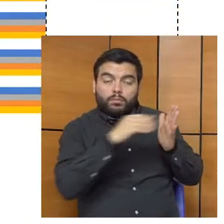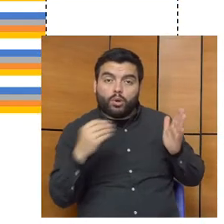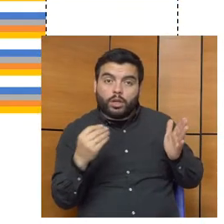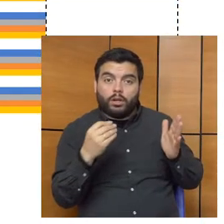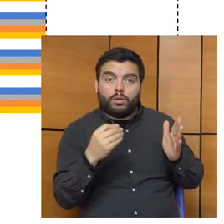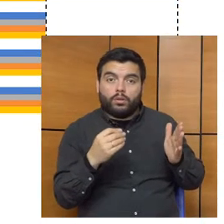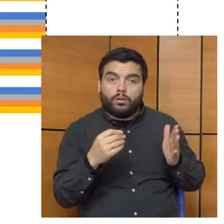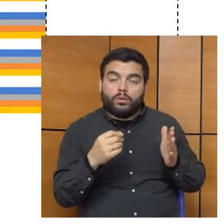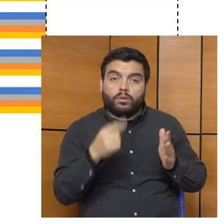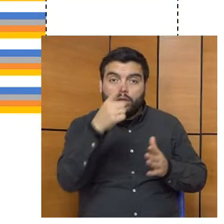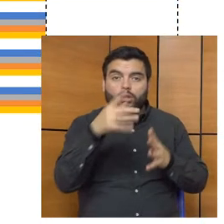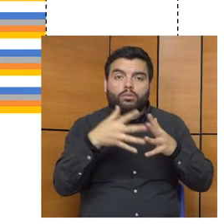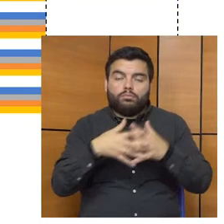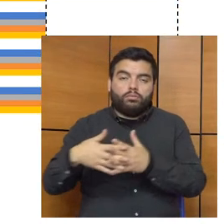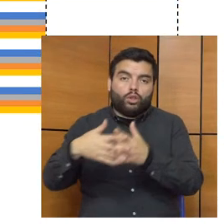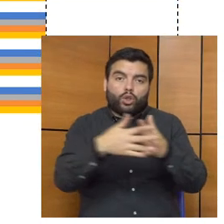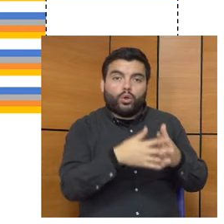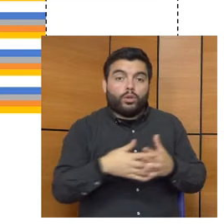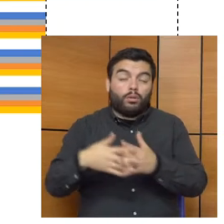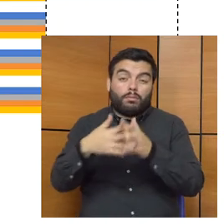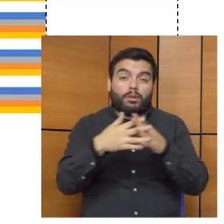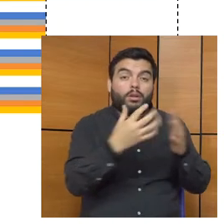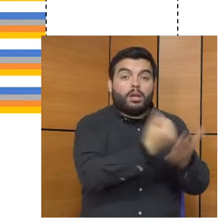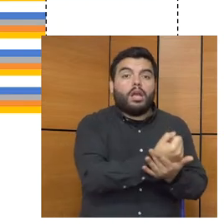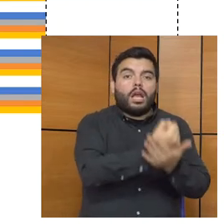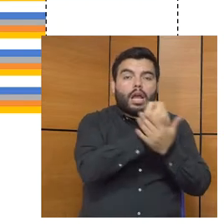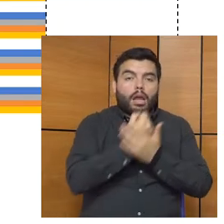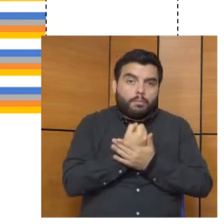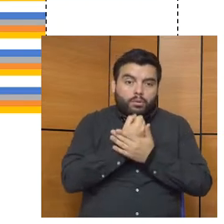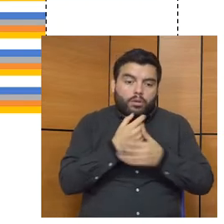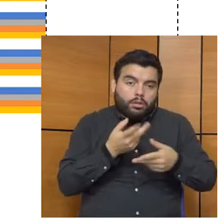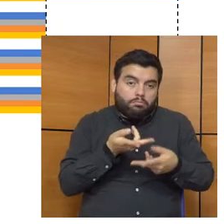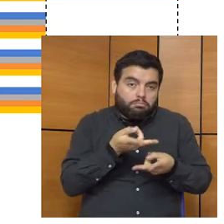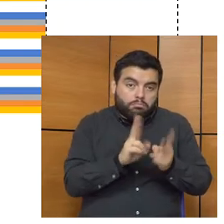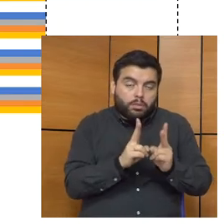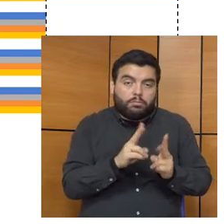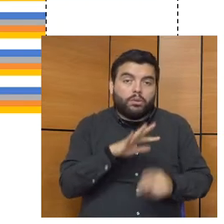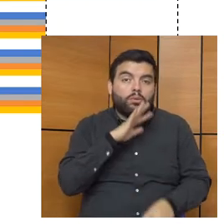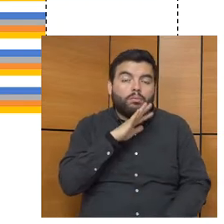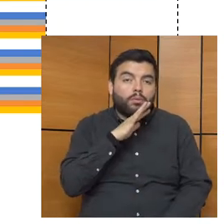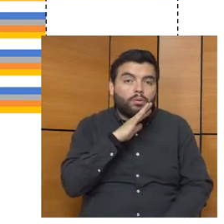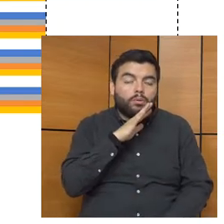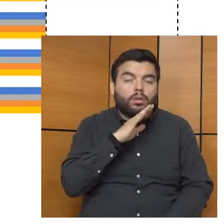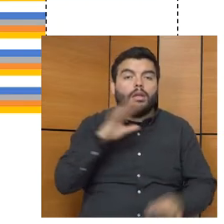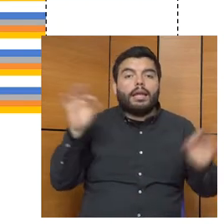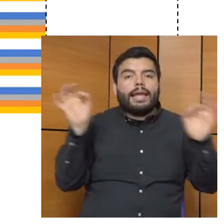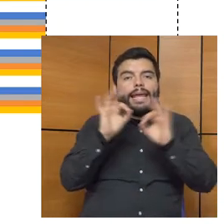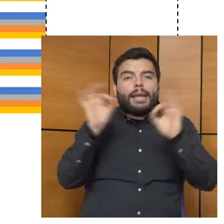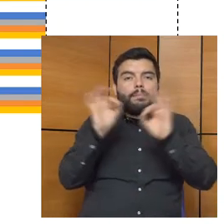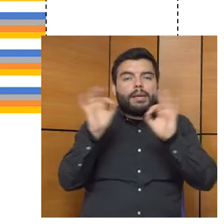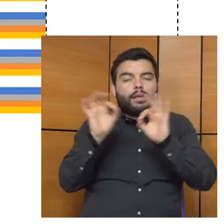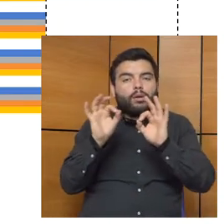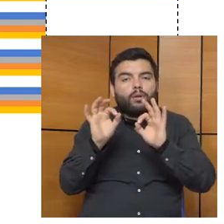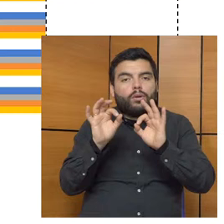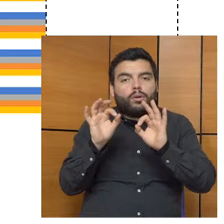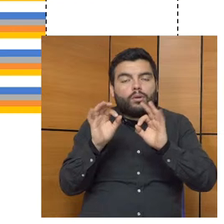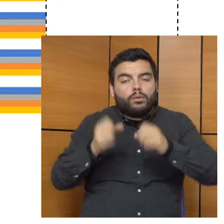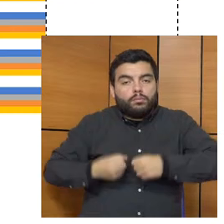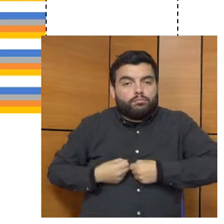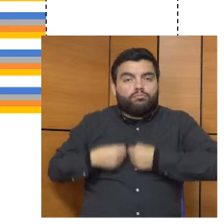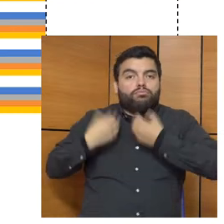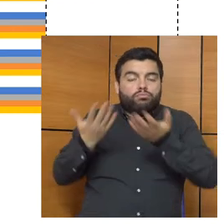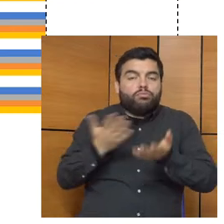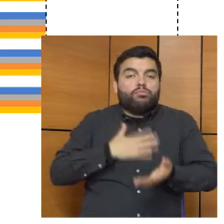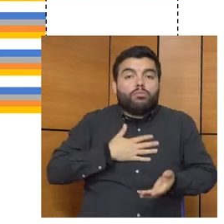de unos doctores norteamericanos que nos apoyaron dándonos permiso para usarlo, que explica la predisposición a la tecnología